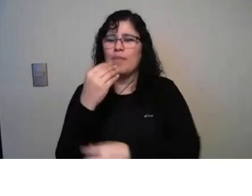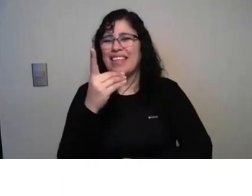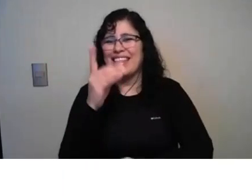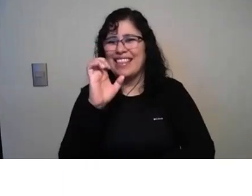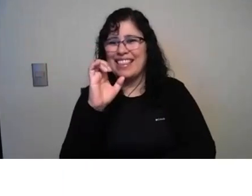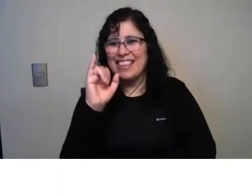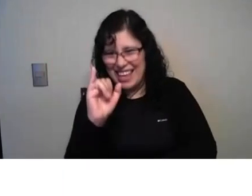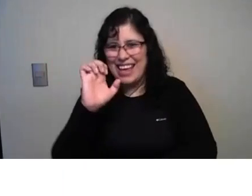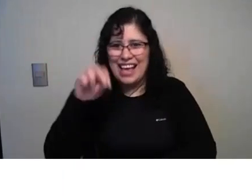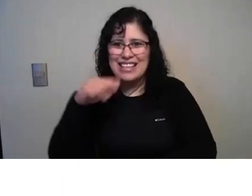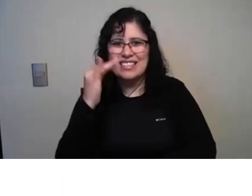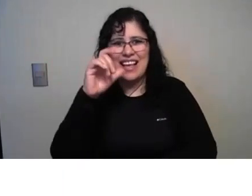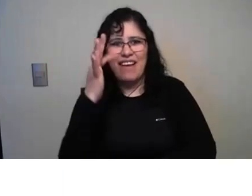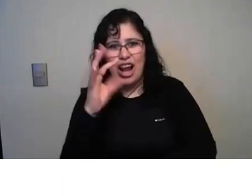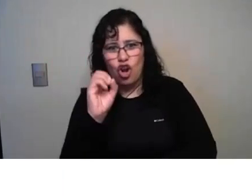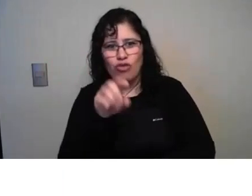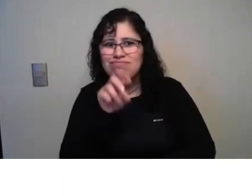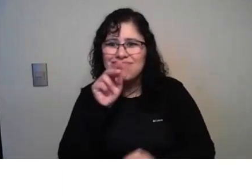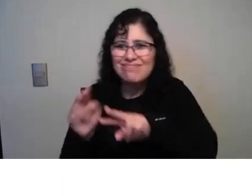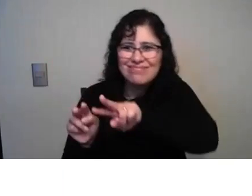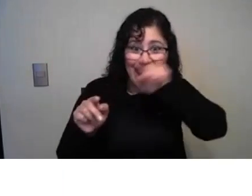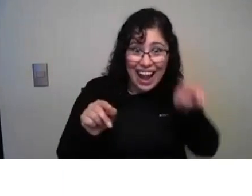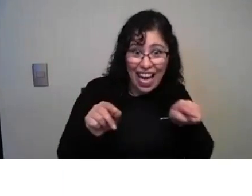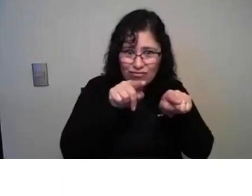marcado aquí, que es lo que se observa acá.